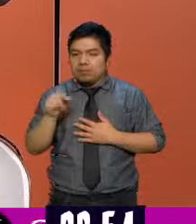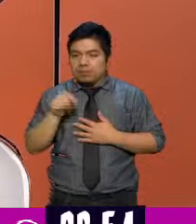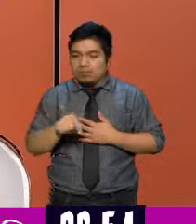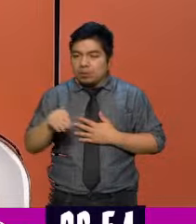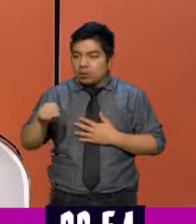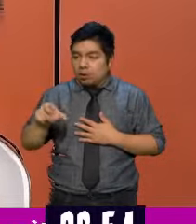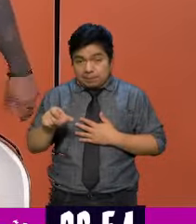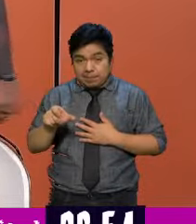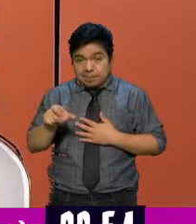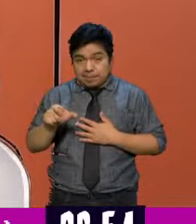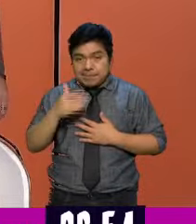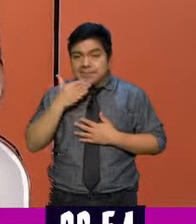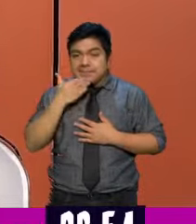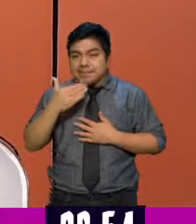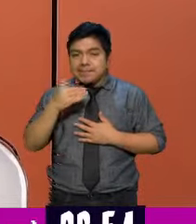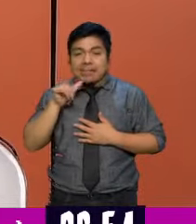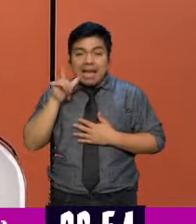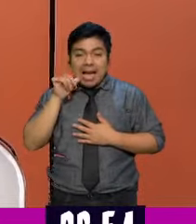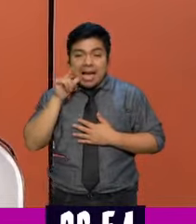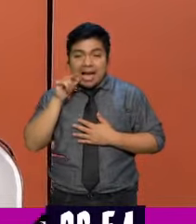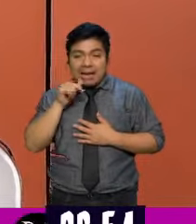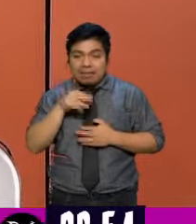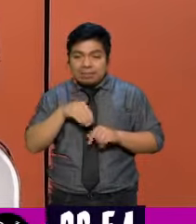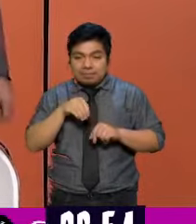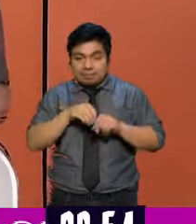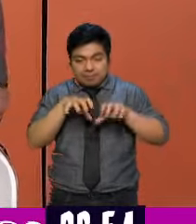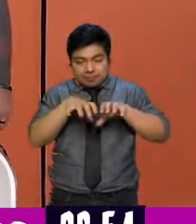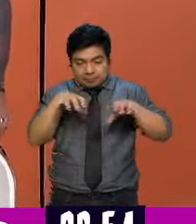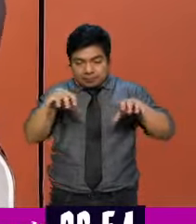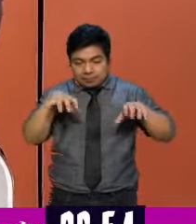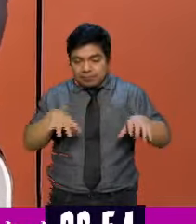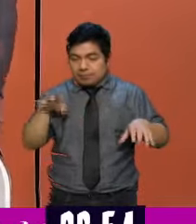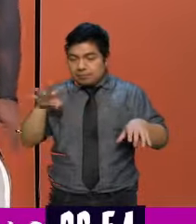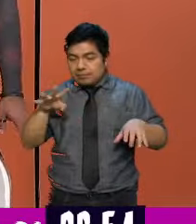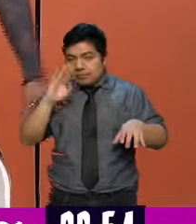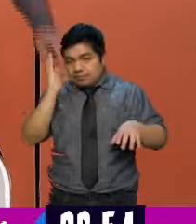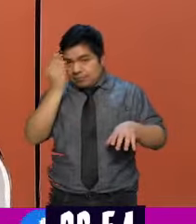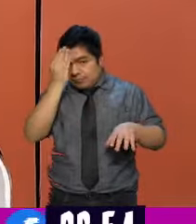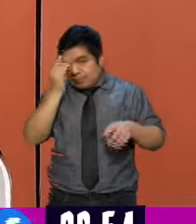johnmontagu.mx. Qué bárbaro. Y mañana va a poner 4 sucursales de birria y 2 de barbacoa. De hecho, vámonos, sí va a uno.